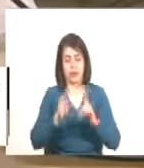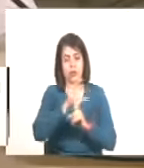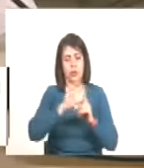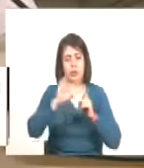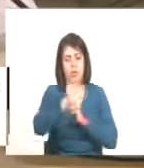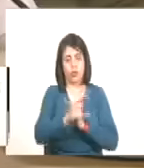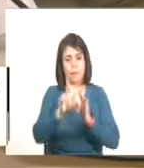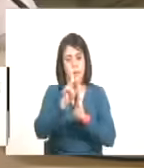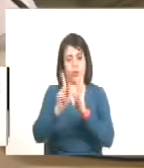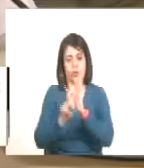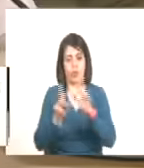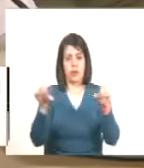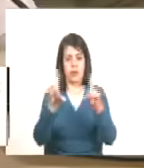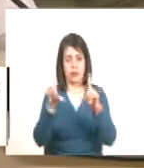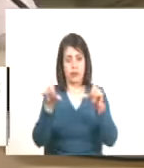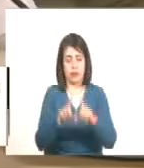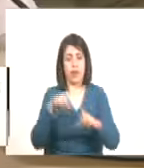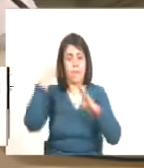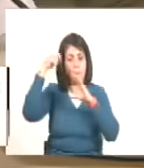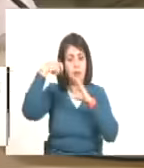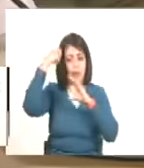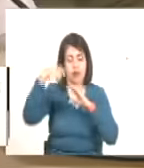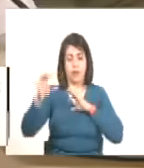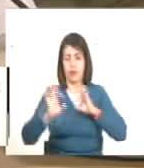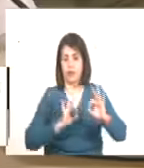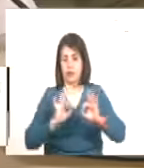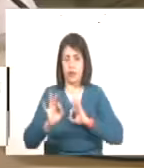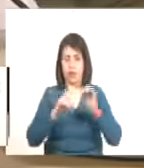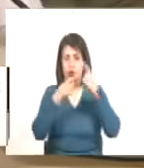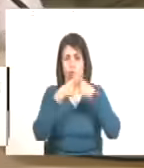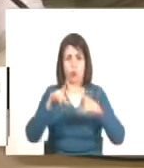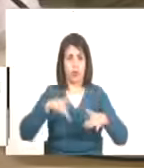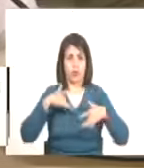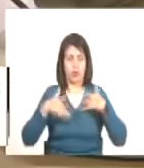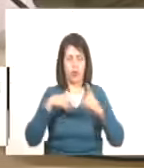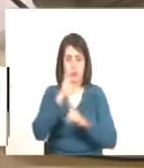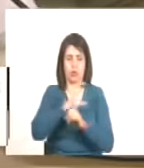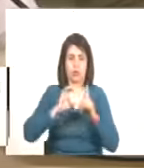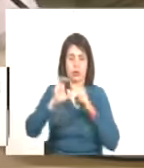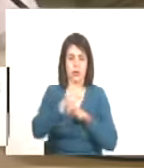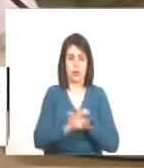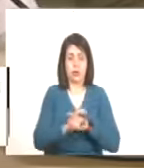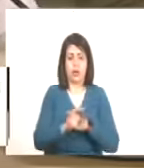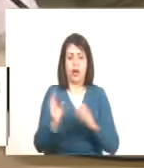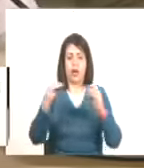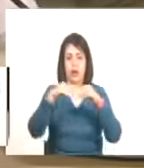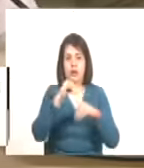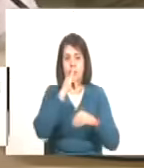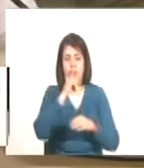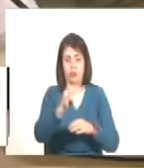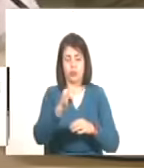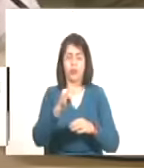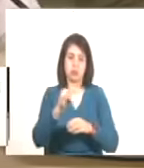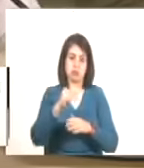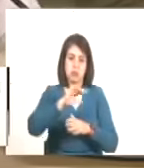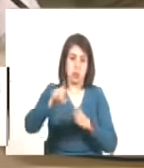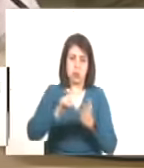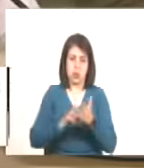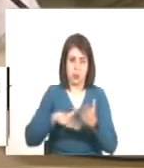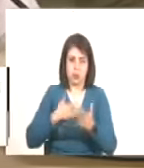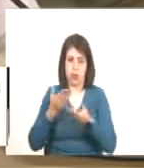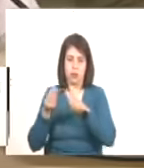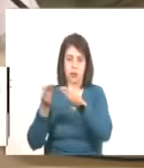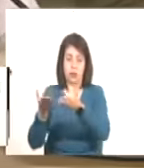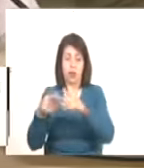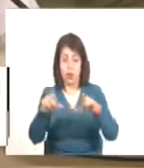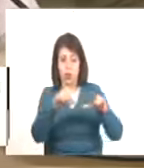cultural, programas de televisión, películas, teatros y otras actividades culturales en formatos accesibles, así como el